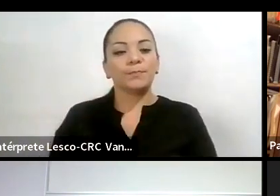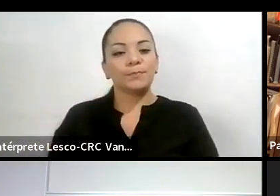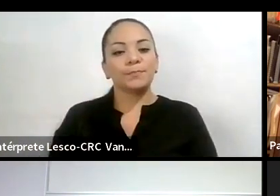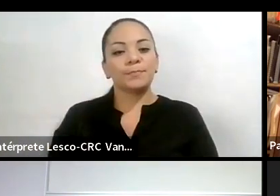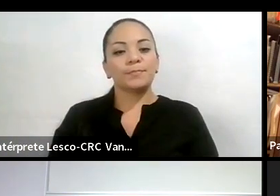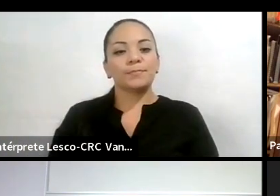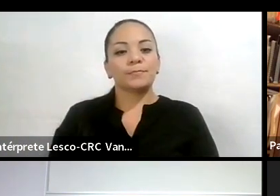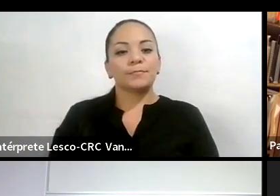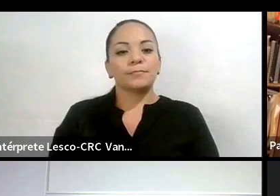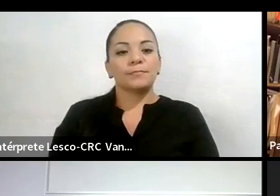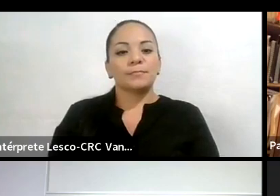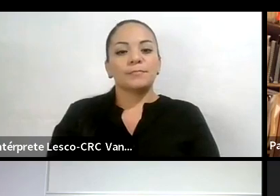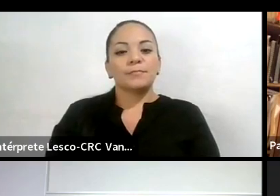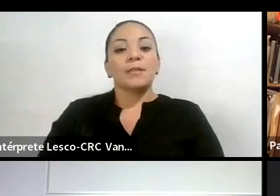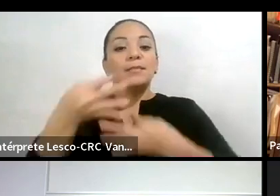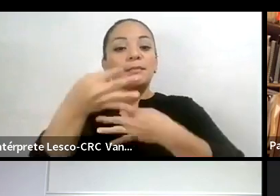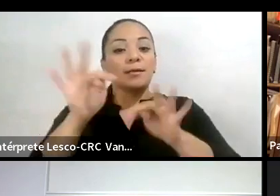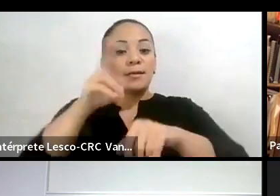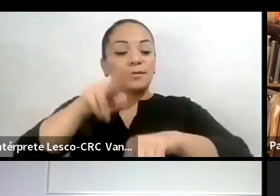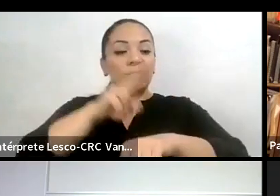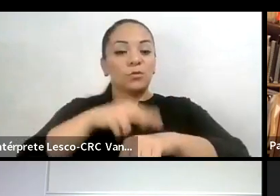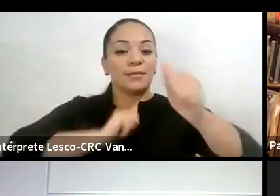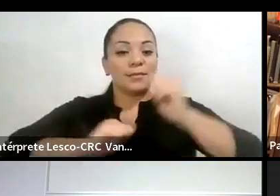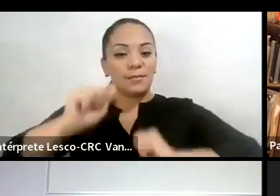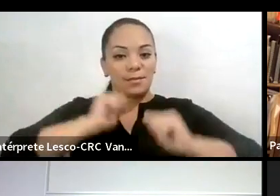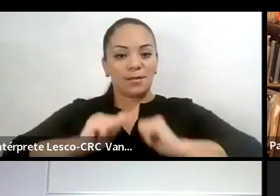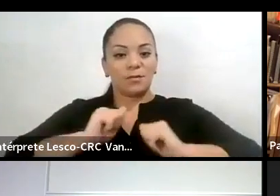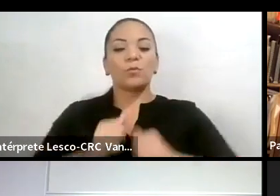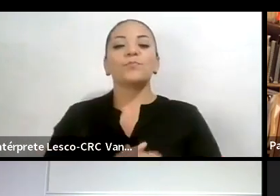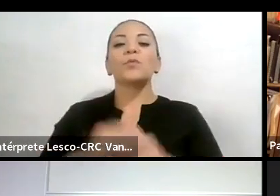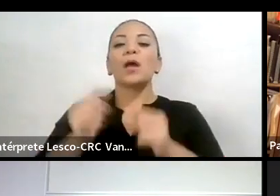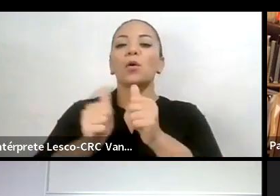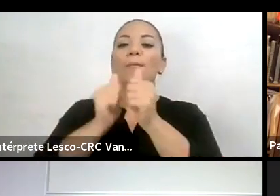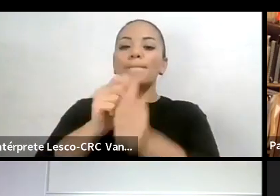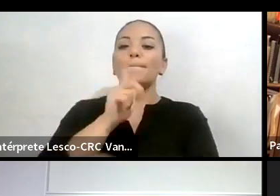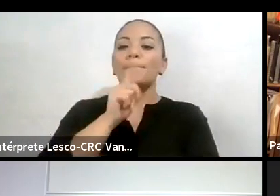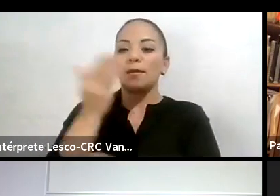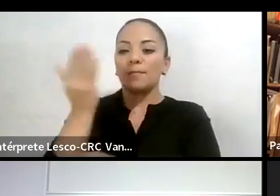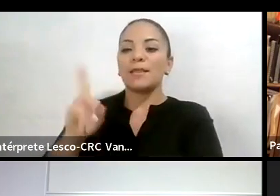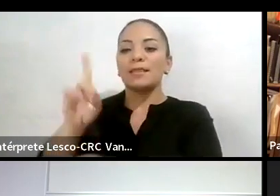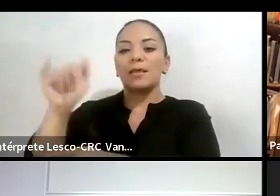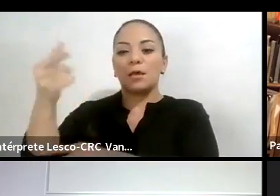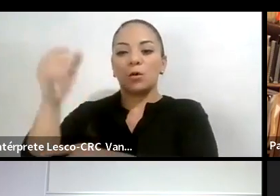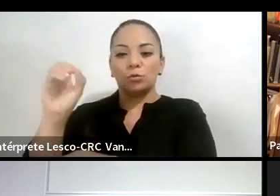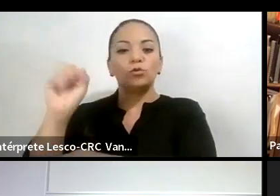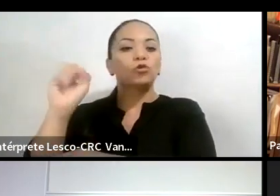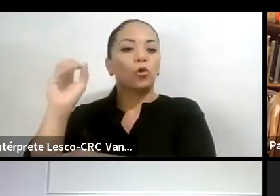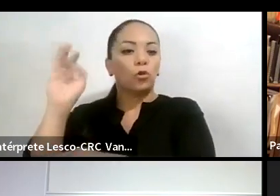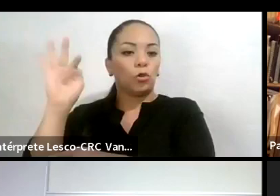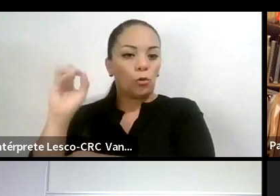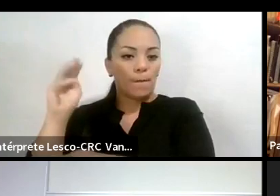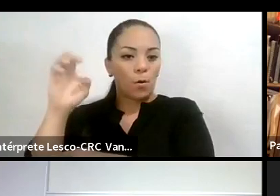De parte del Taller Nacional de Teatro, nos acompaña Diego Soto Mora.